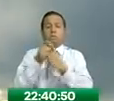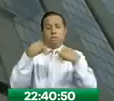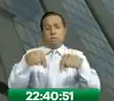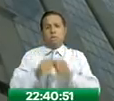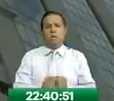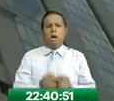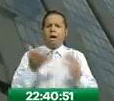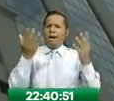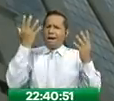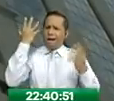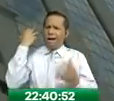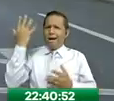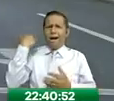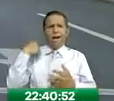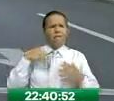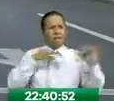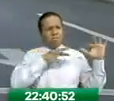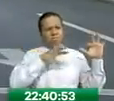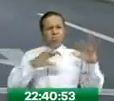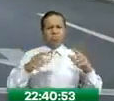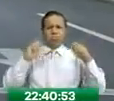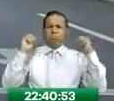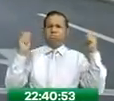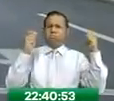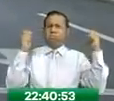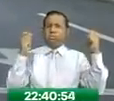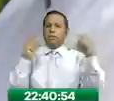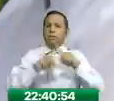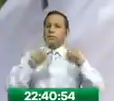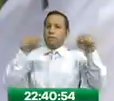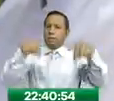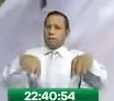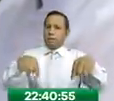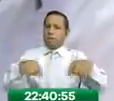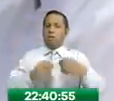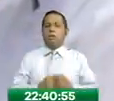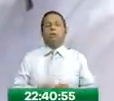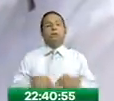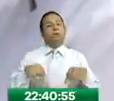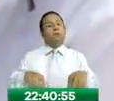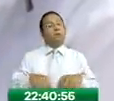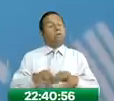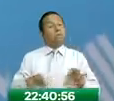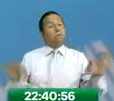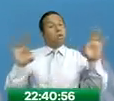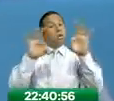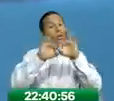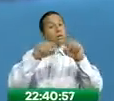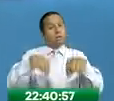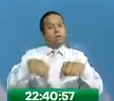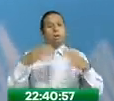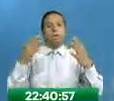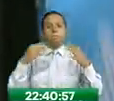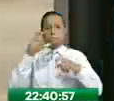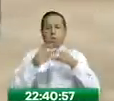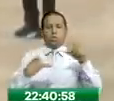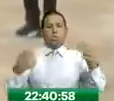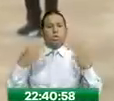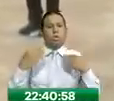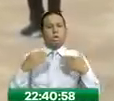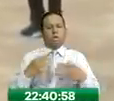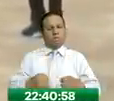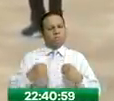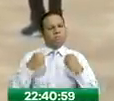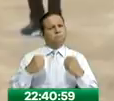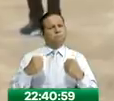diferente a las de años anteriores, pero con el mismo fin: realzar los valores del guayaquileño. Madera de Guerrero. En el Parque